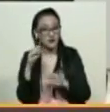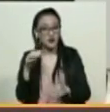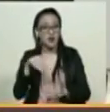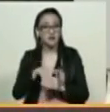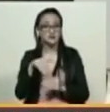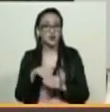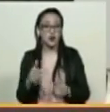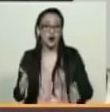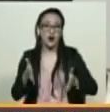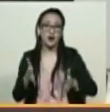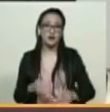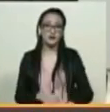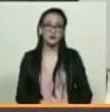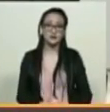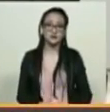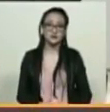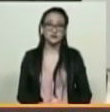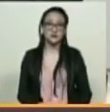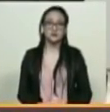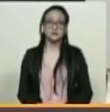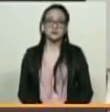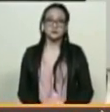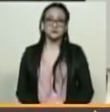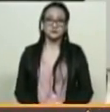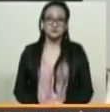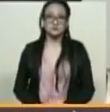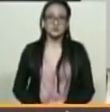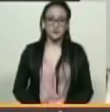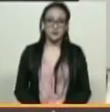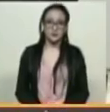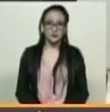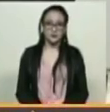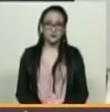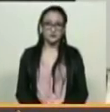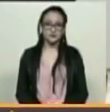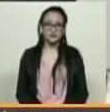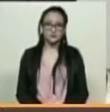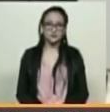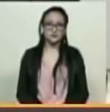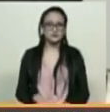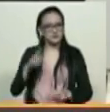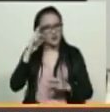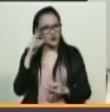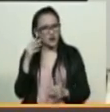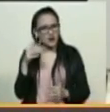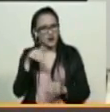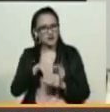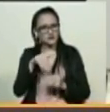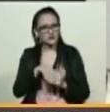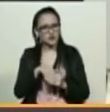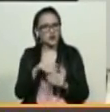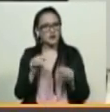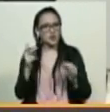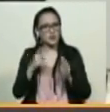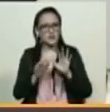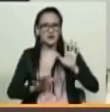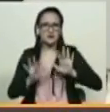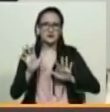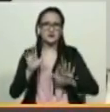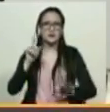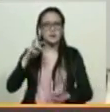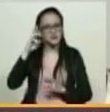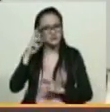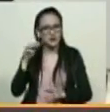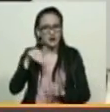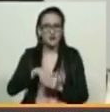las que gana. No es verdad que solamente reconoció las elecciones de parlamentarias del 2015. También reconoció